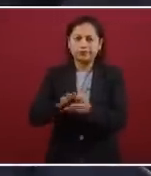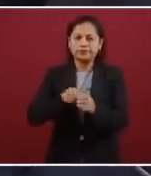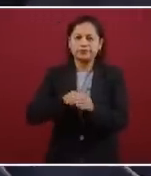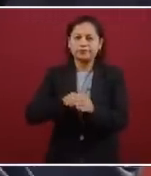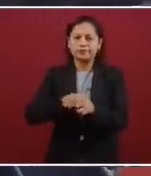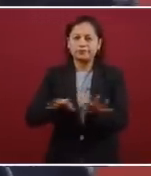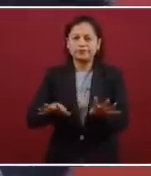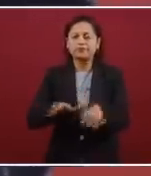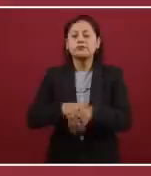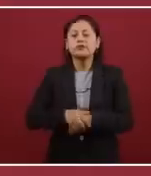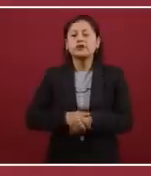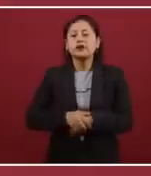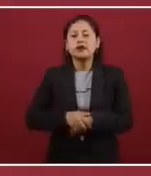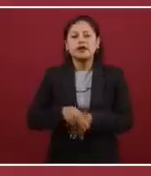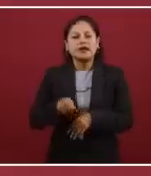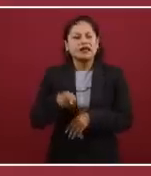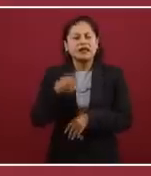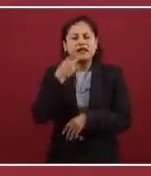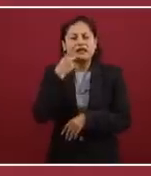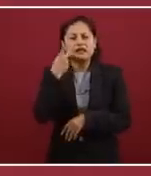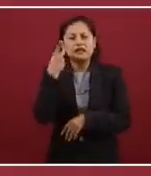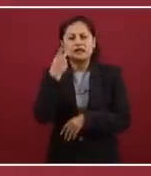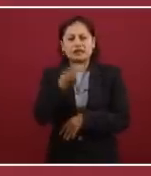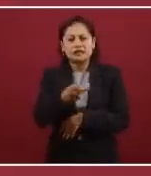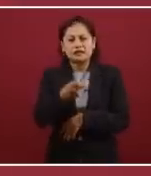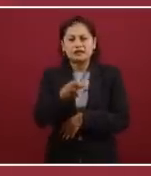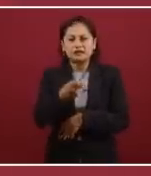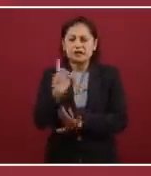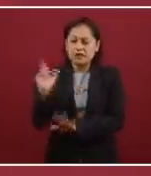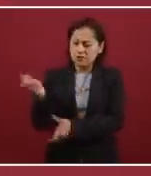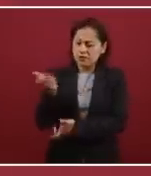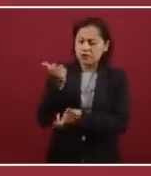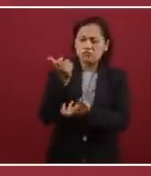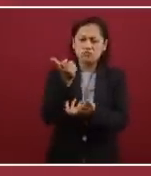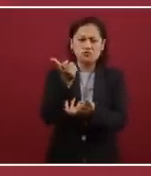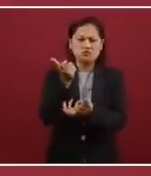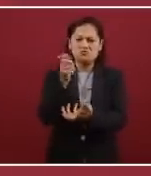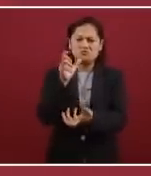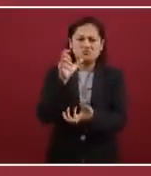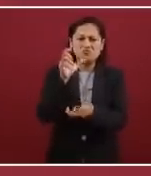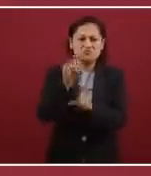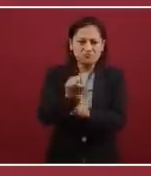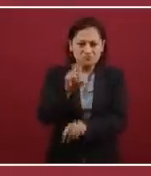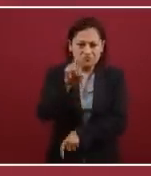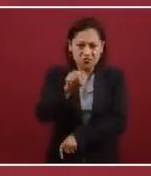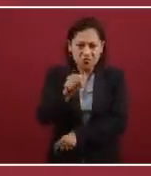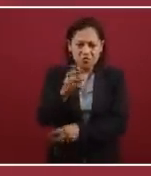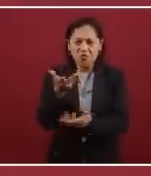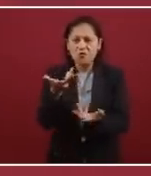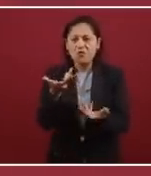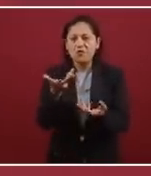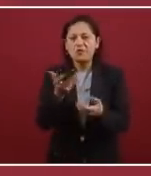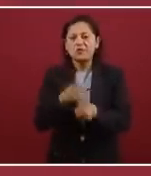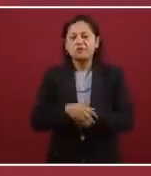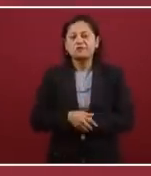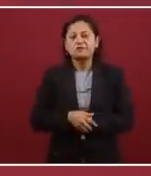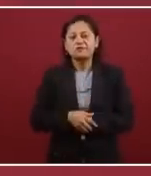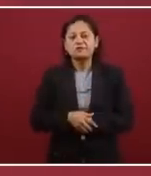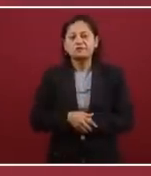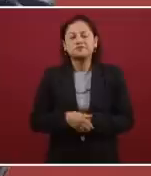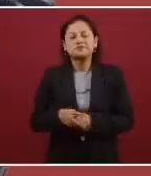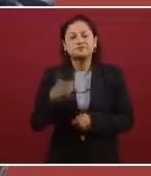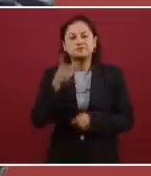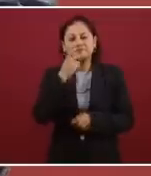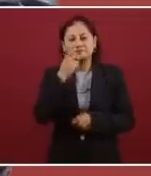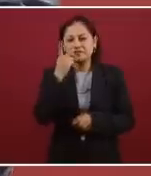el presupuesto no es suficiente y que hace falta